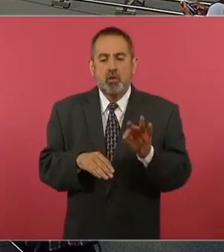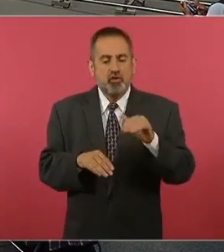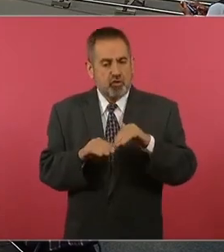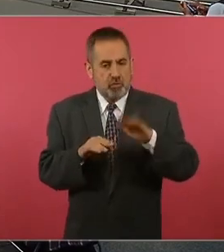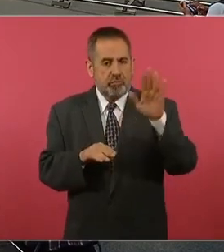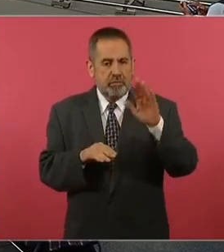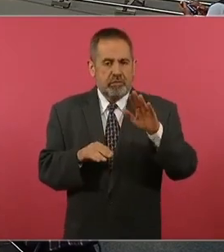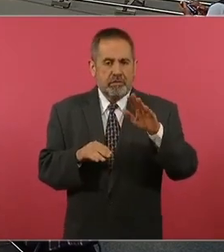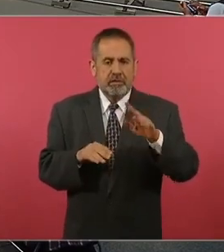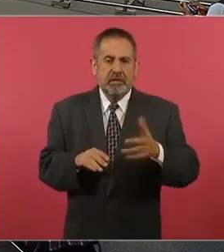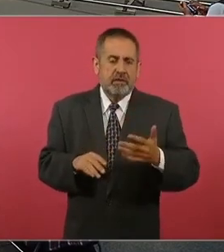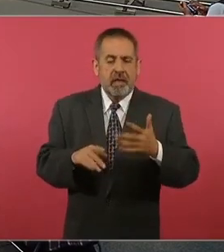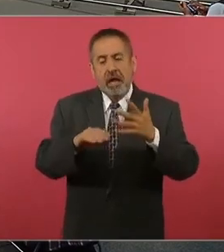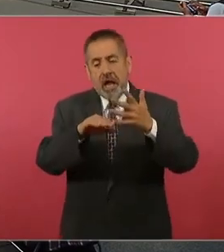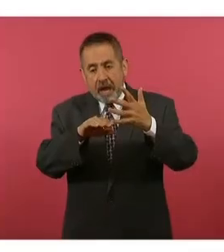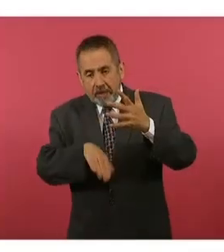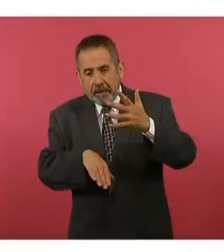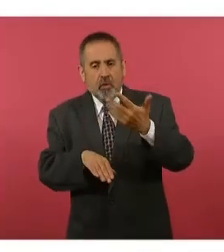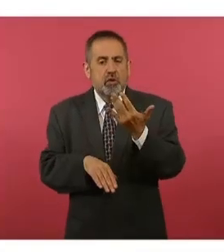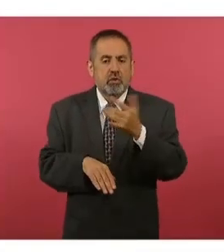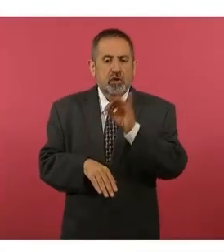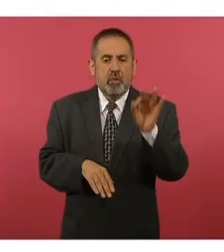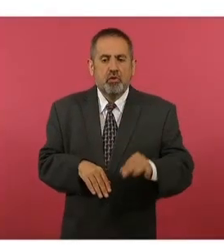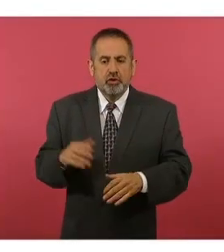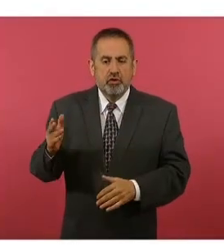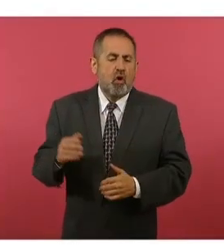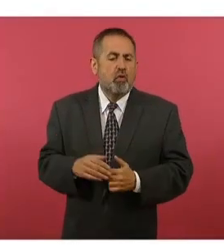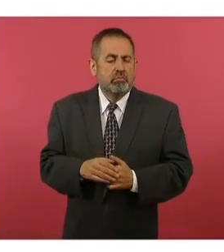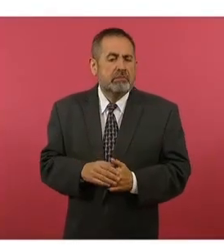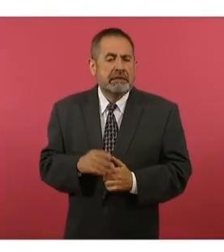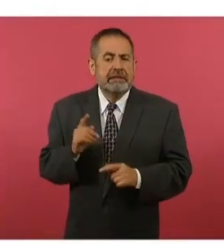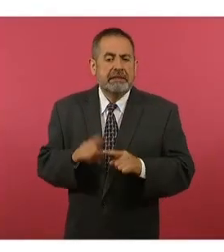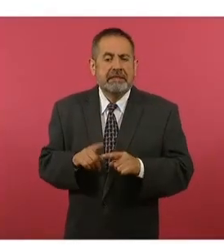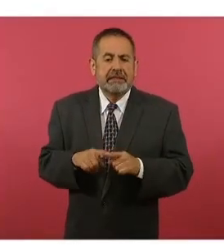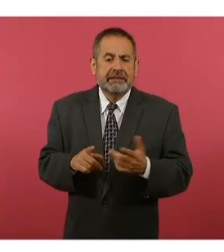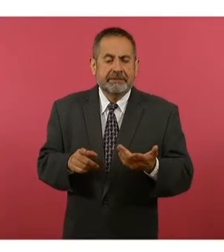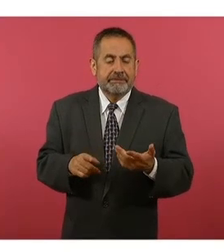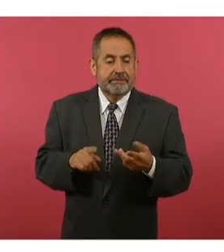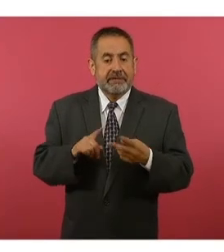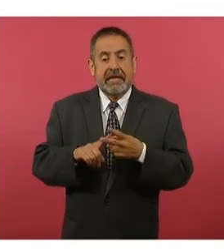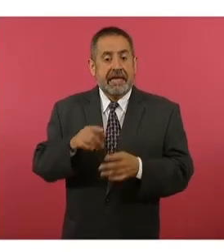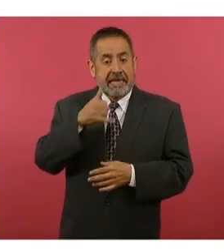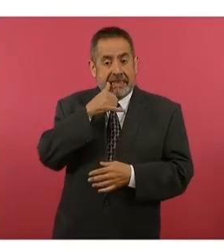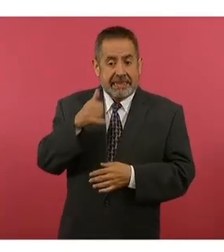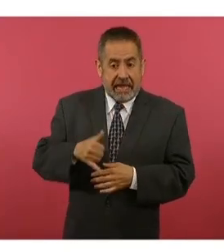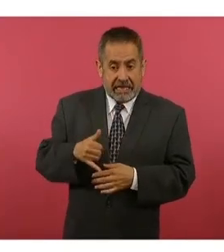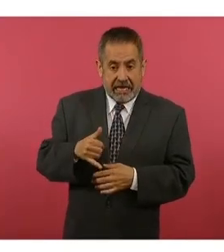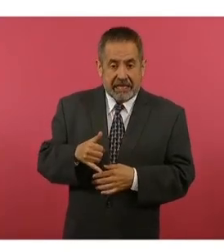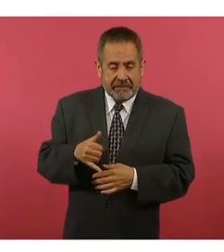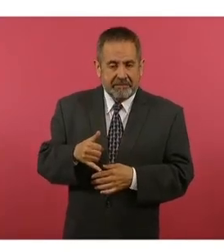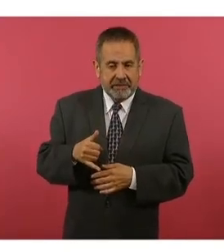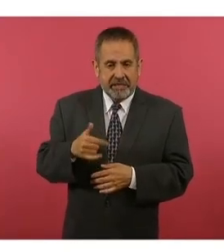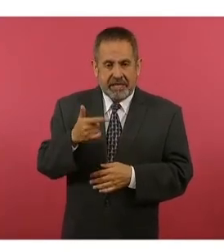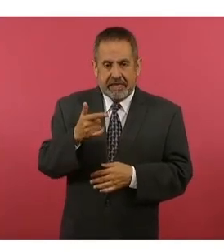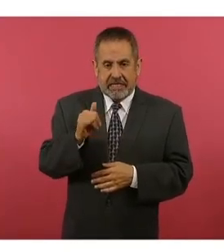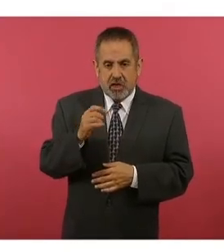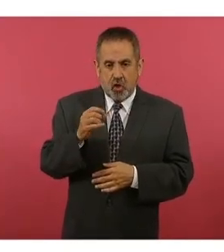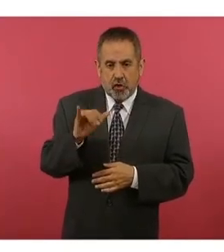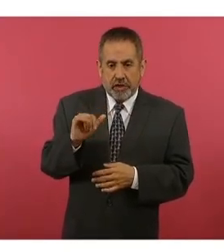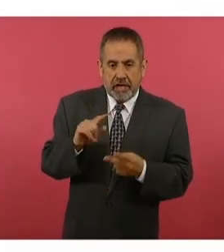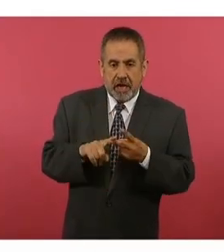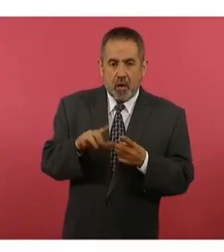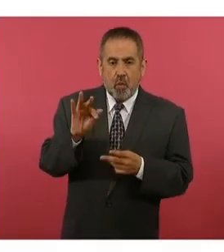sus ciudadanos. Por abajo del 50% está la mandataria de Italia, Giorgia Meloni, con